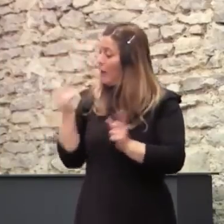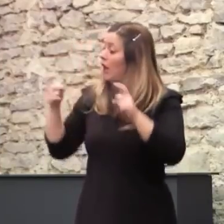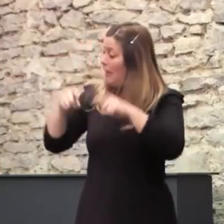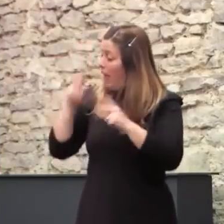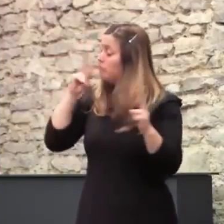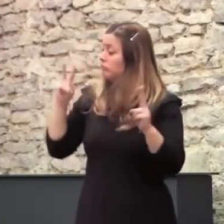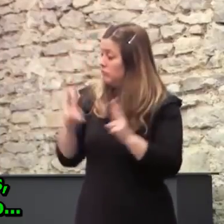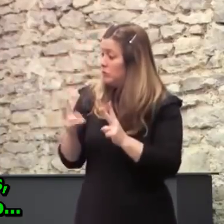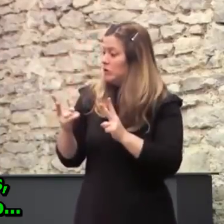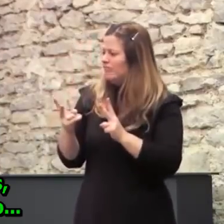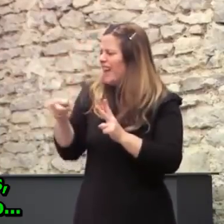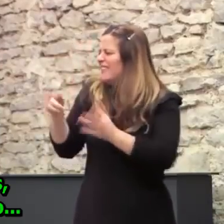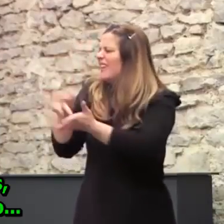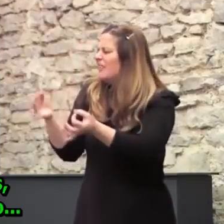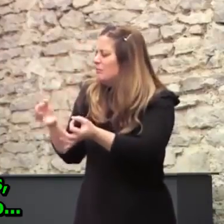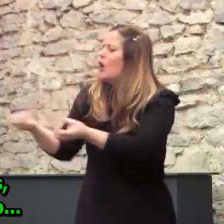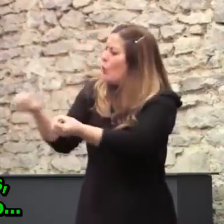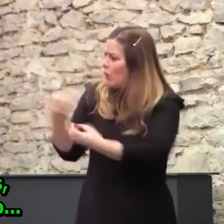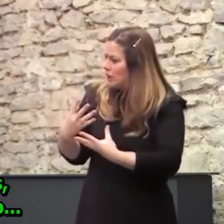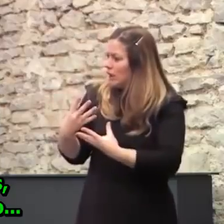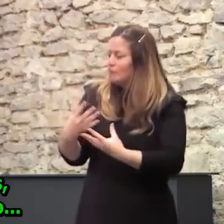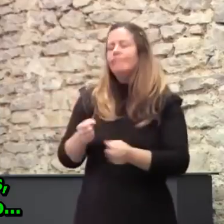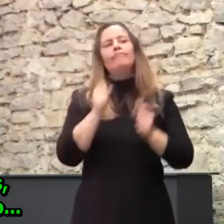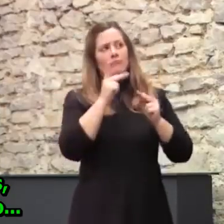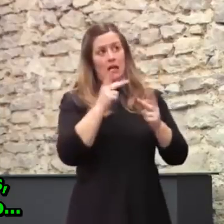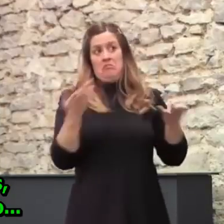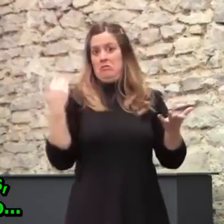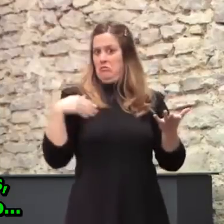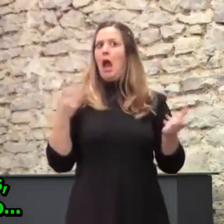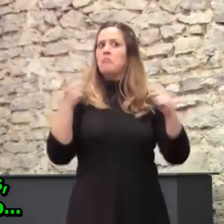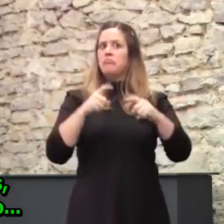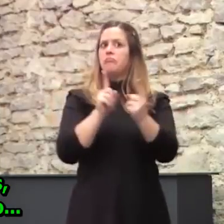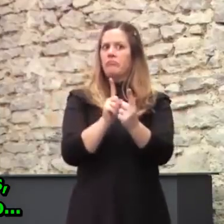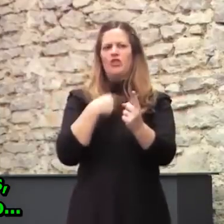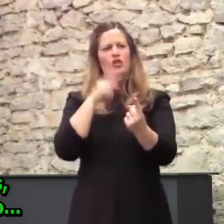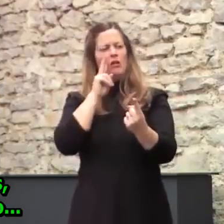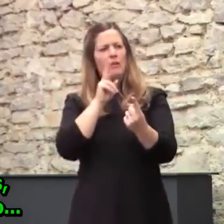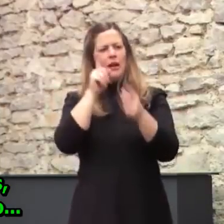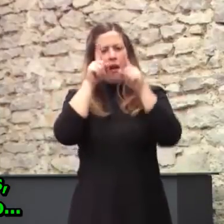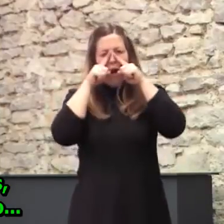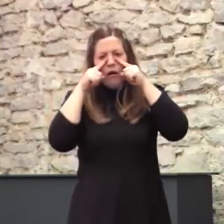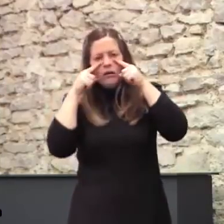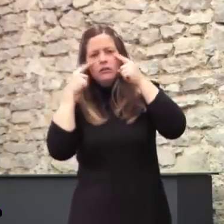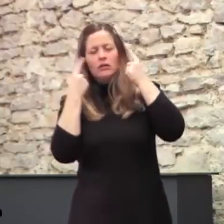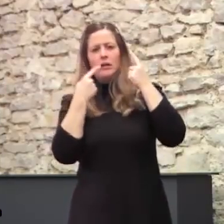Me dijo, venga, vamos. Entonces cuando nos vimos, cuando nos encontramos le vi ojeroso, pálido, desencajado, ¿no? Yo decía, pobre